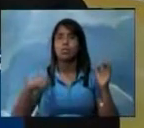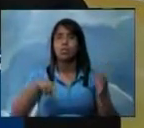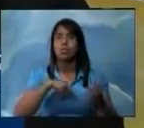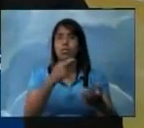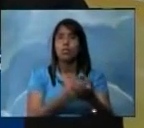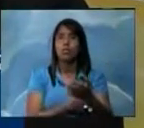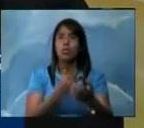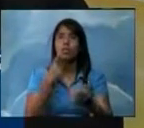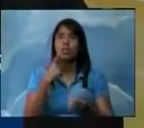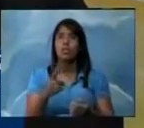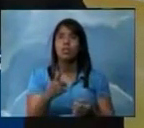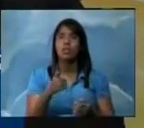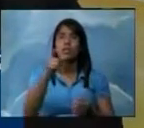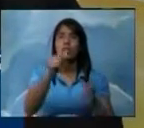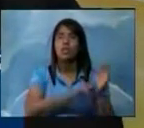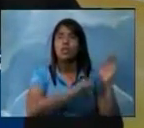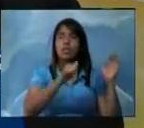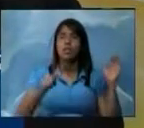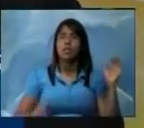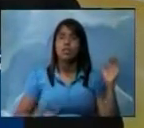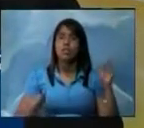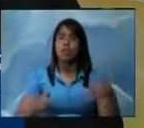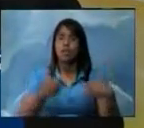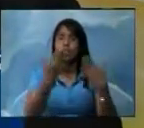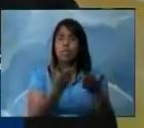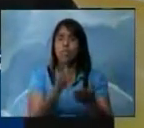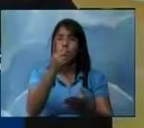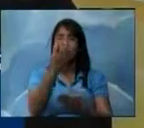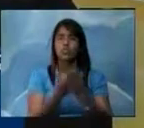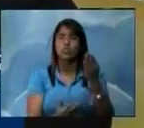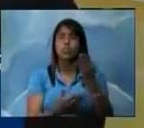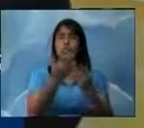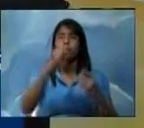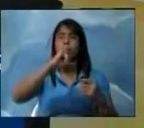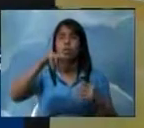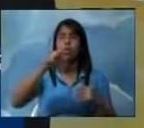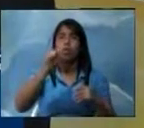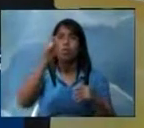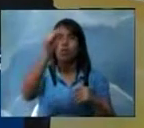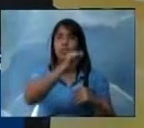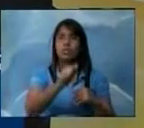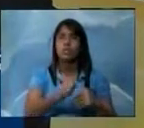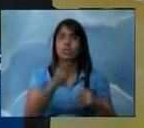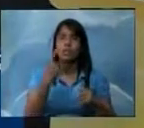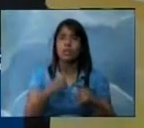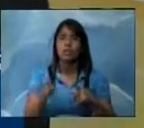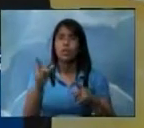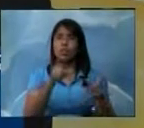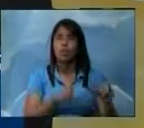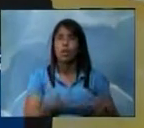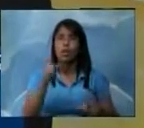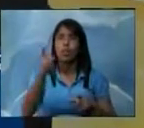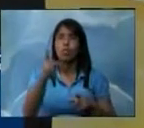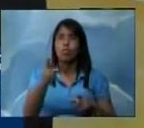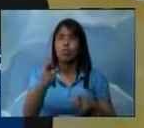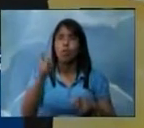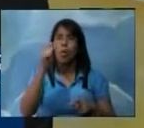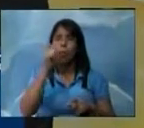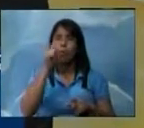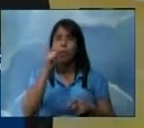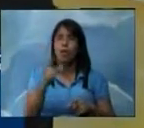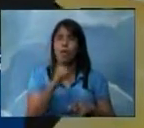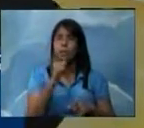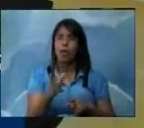hermano Puerta leyó, dice: y el Señor entregó en sus manos a Joacín. Nabucodonosor, un perverso,